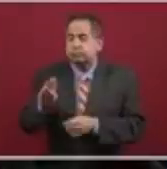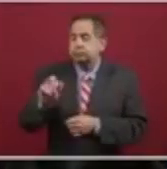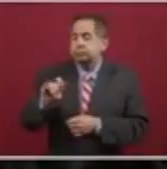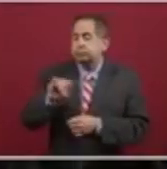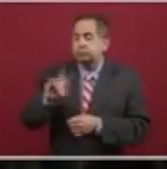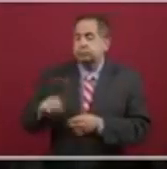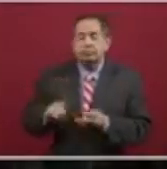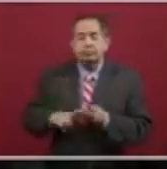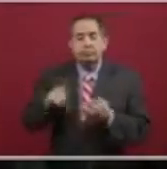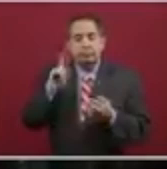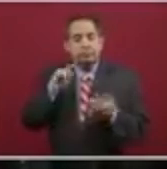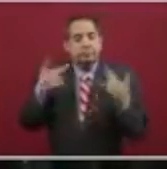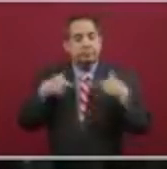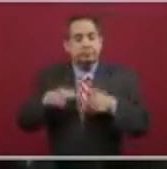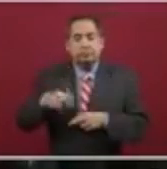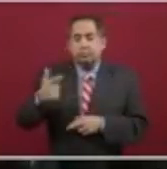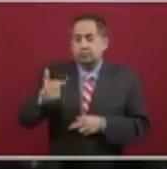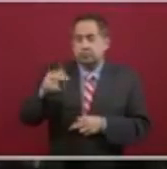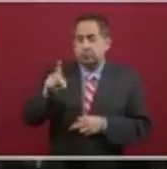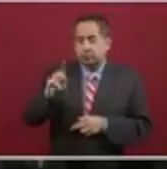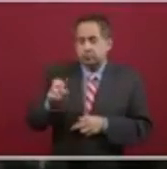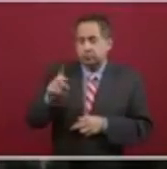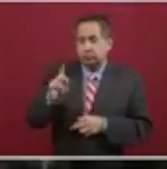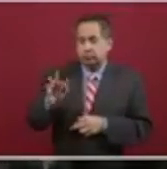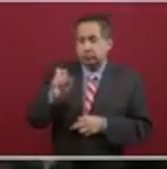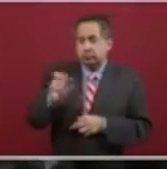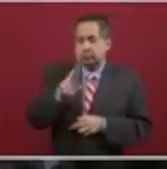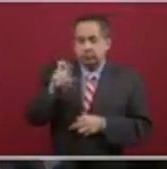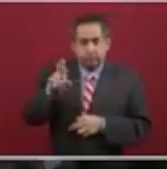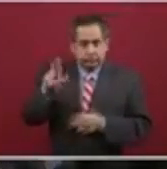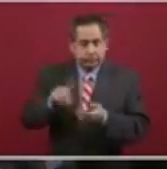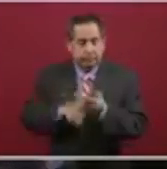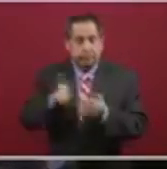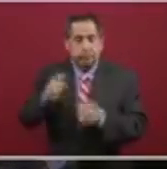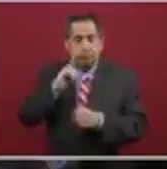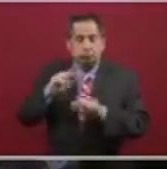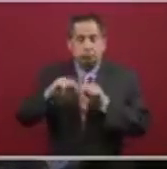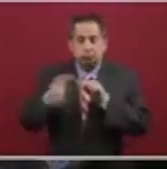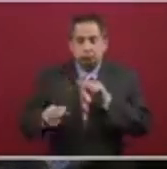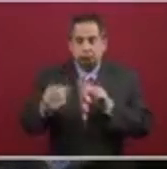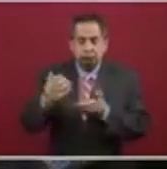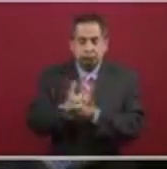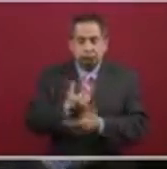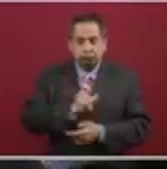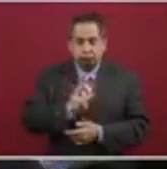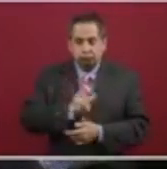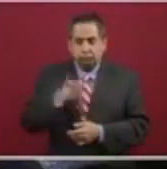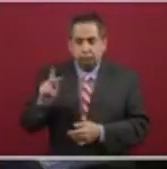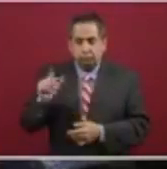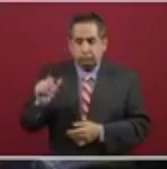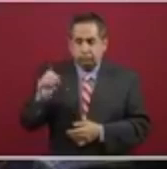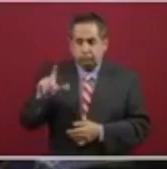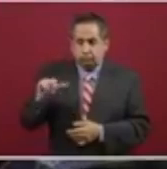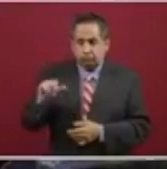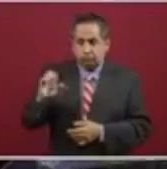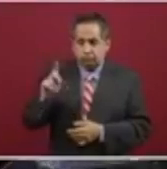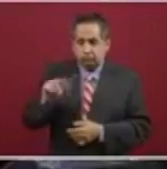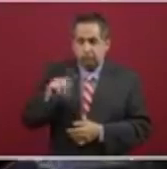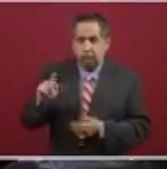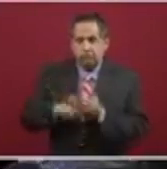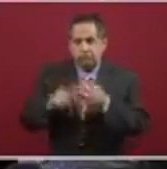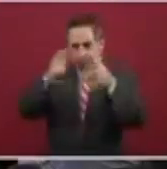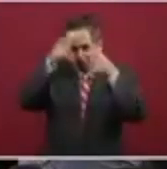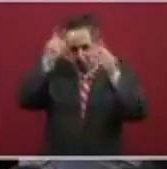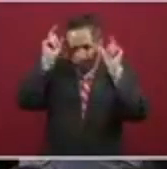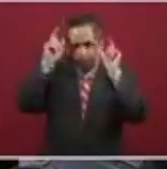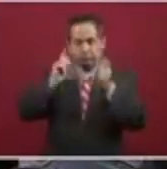la profesora Guadalupe Jurado Ferrer, la clavadista y medallista olímpica Paola Espinosa, la enfermera general por